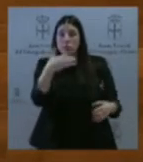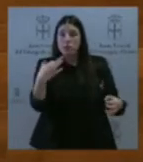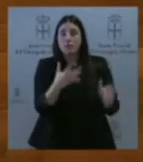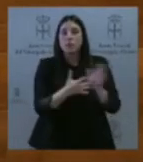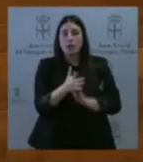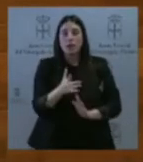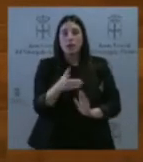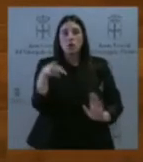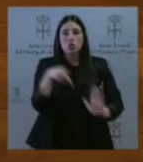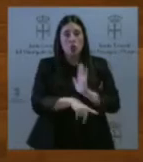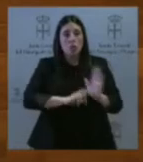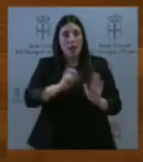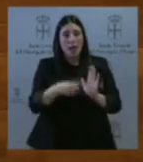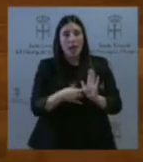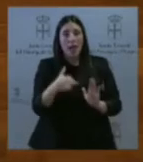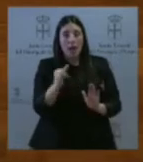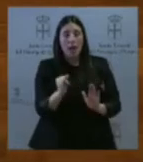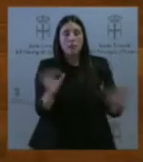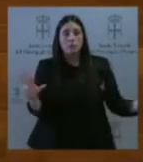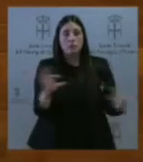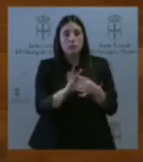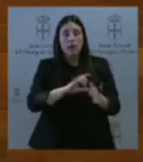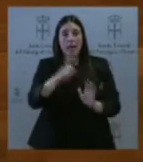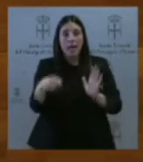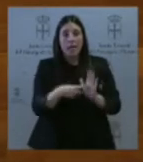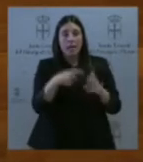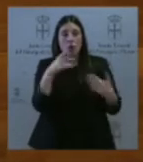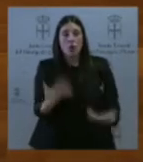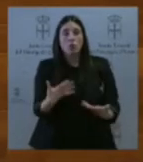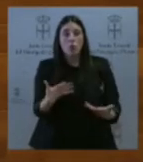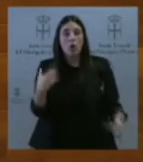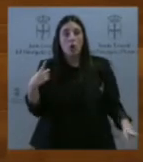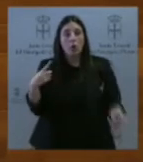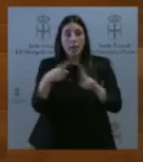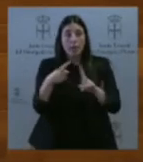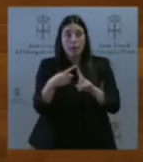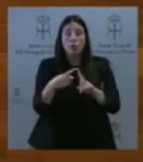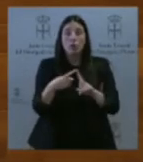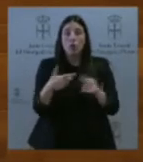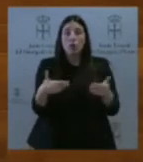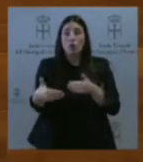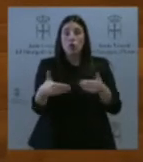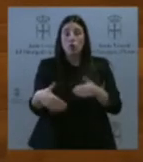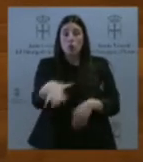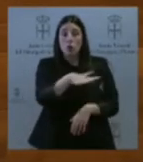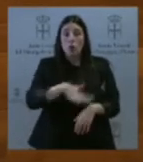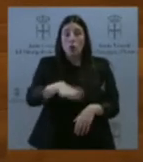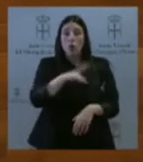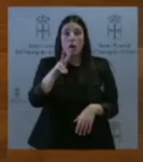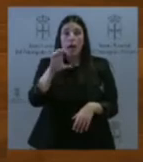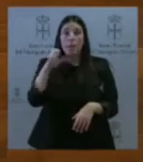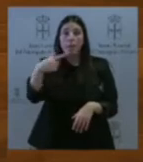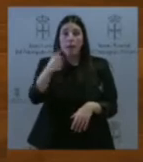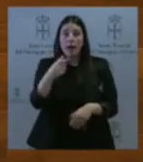legislación vixente para garantizar que el desenvolvimiento futuro del ámbito de la vega se faiga de unha maneira respetuosa col